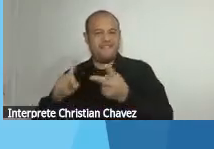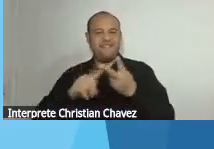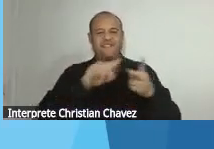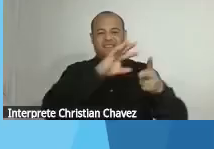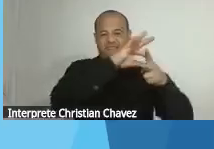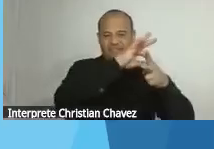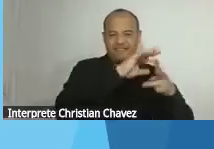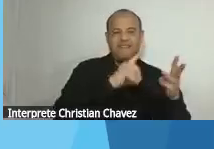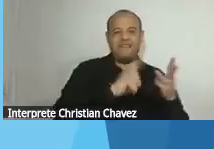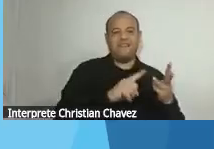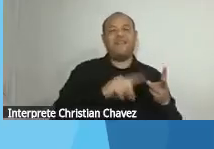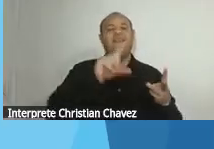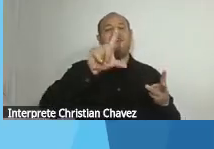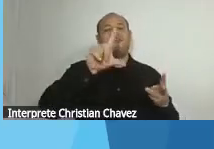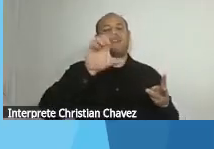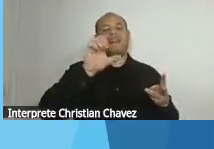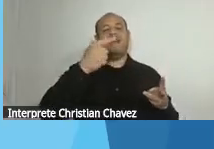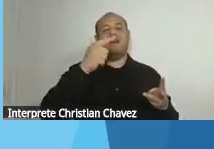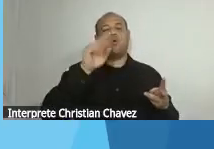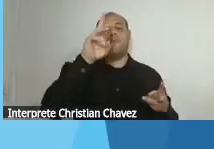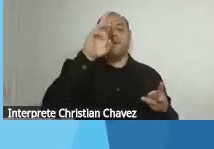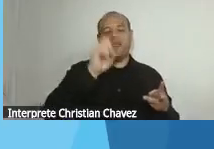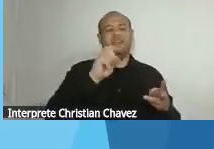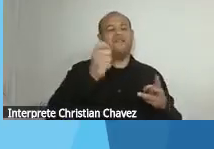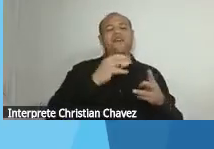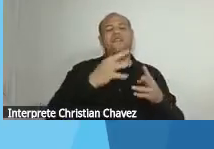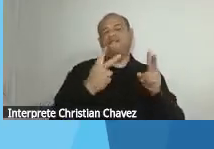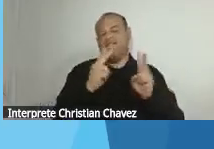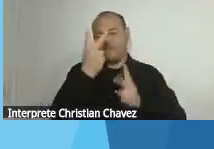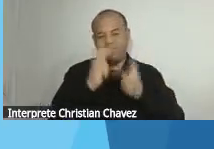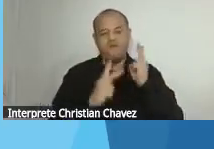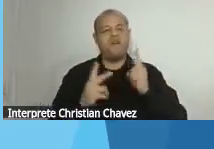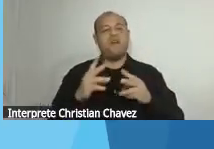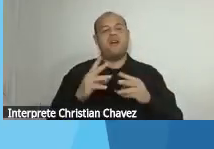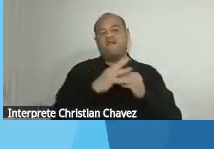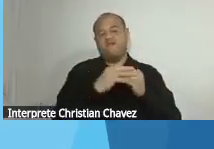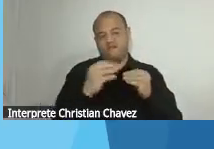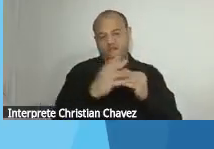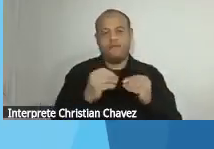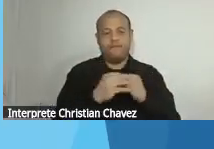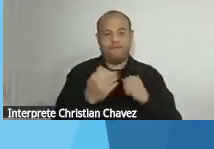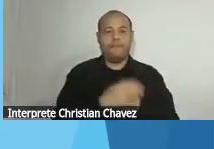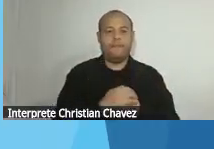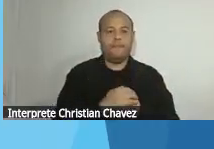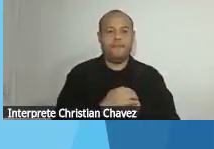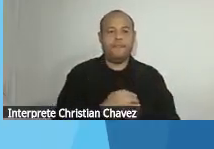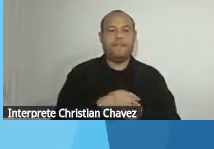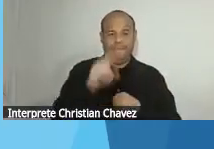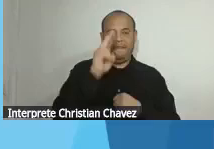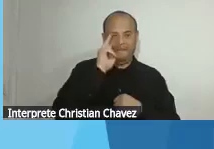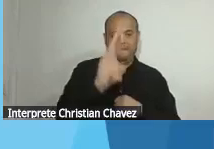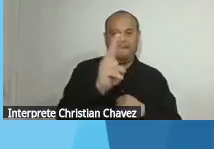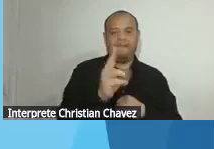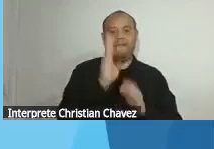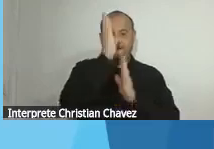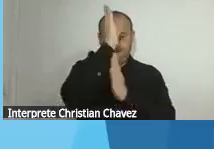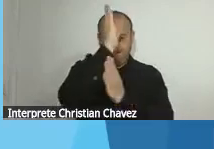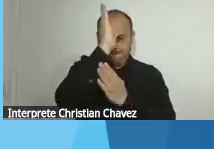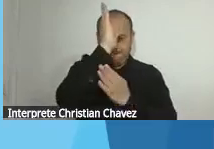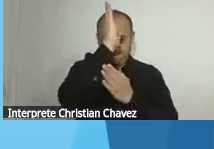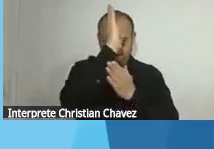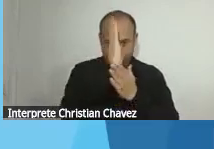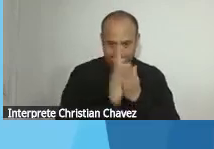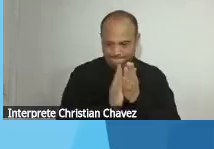la mitad sea de verduras. La otra mitad, pues la vamos a dividir en dos.